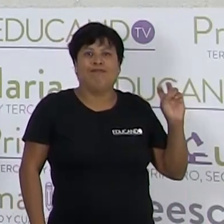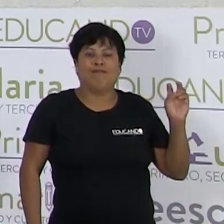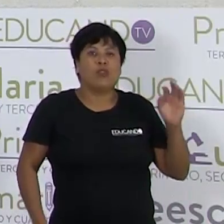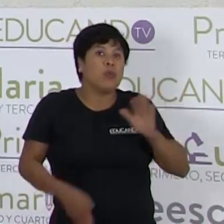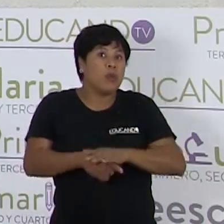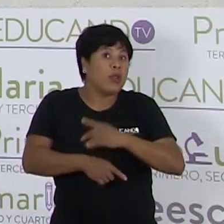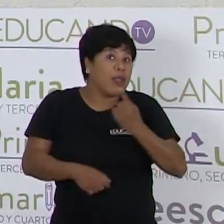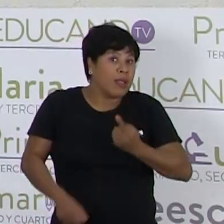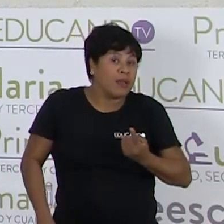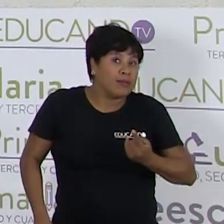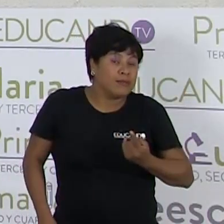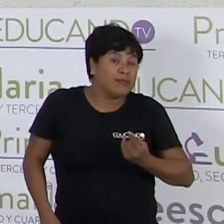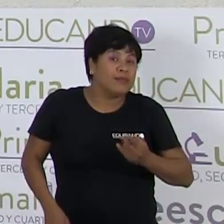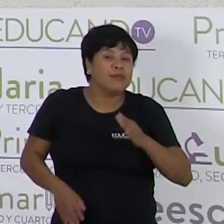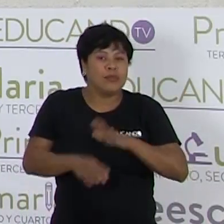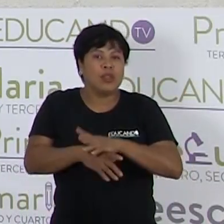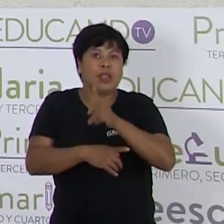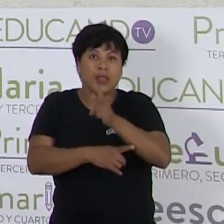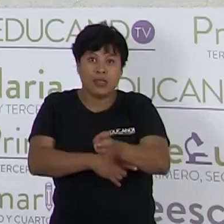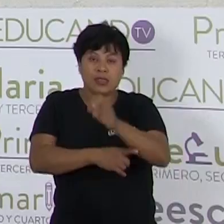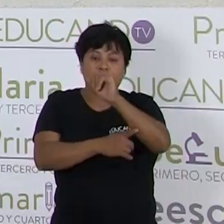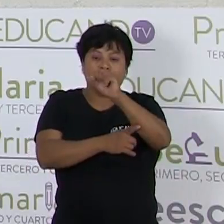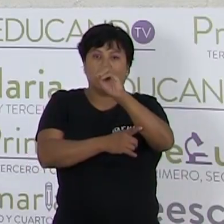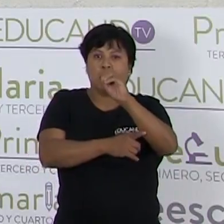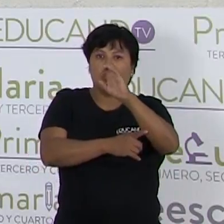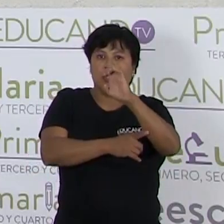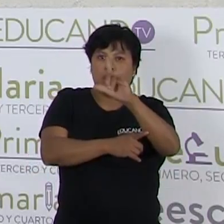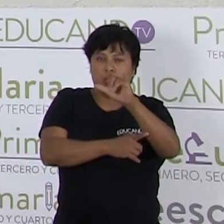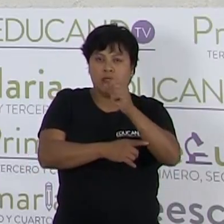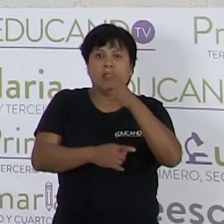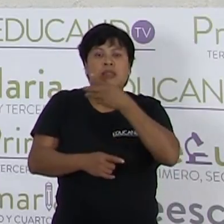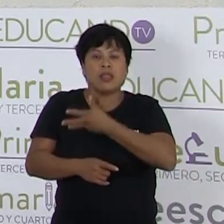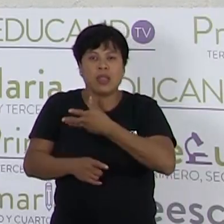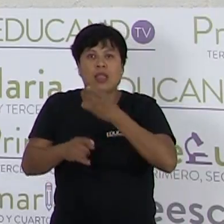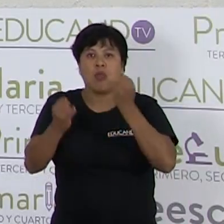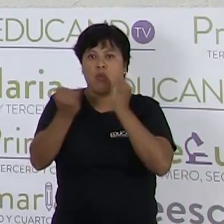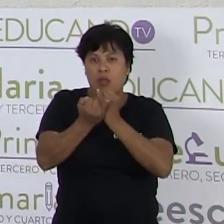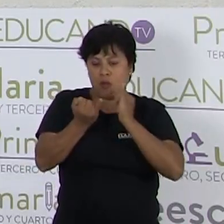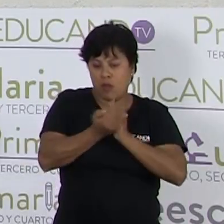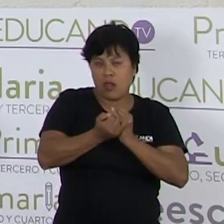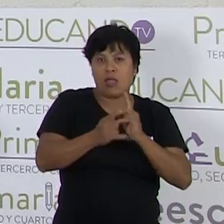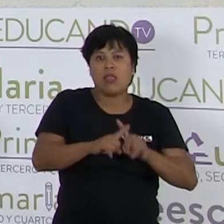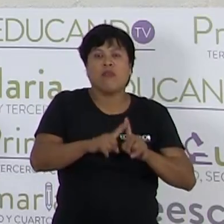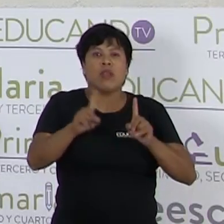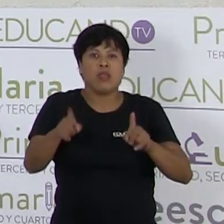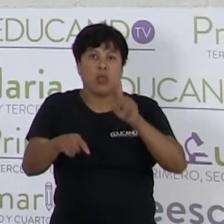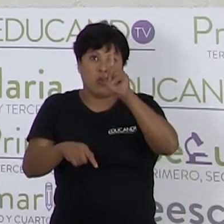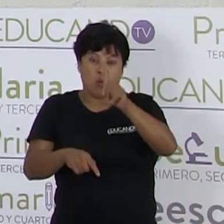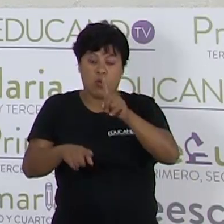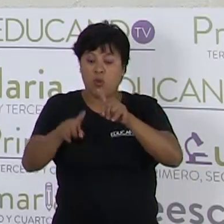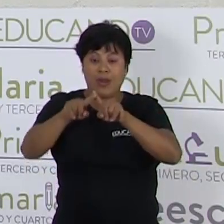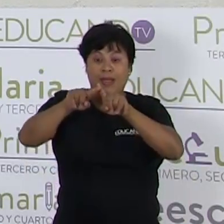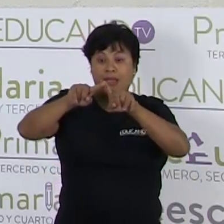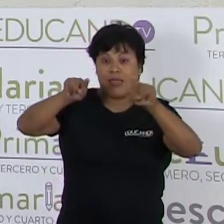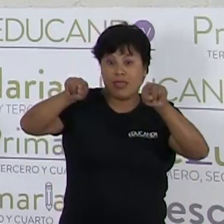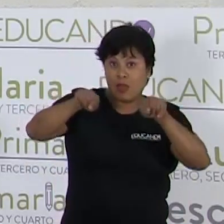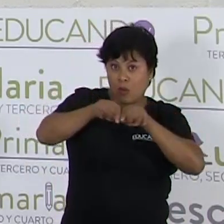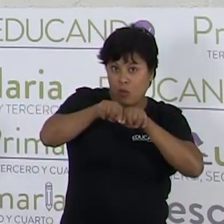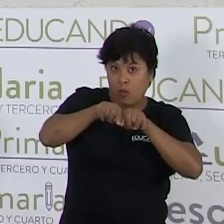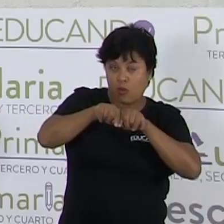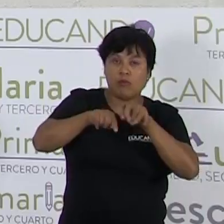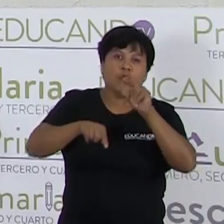qué? Es isósceles, tiene sus dos lados iguales y uno diferente, no es rectángulo, pues tampoco